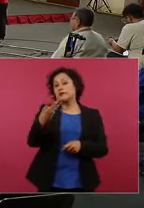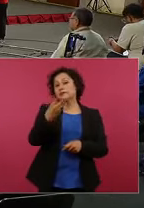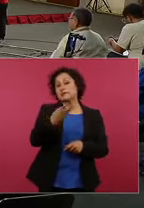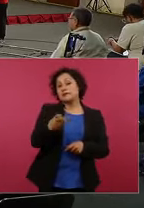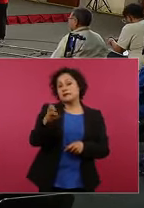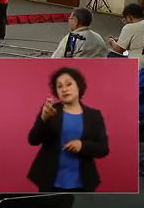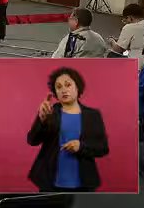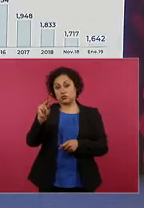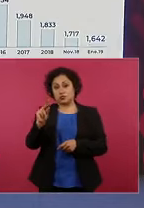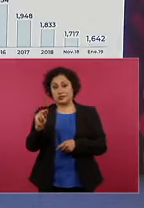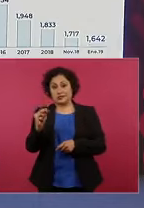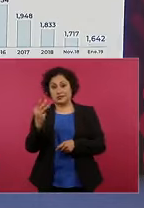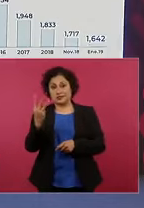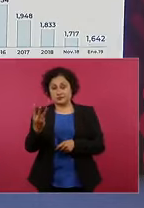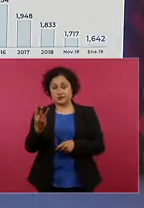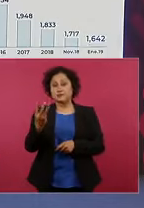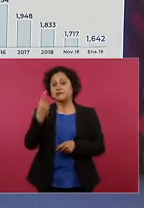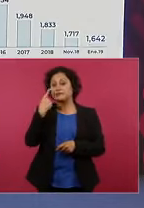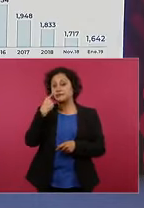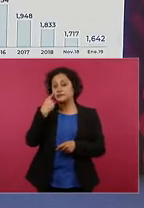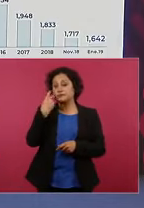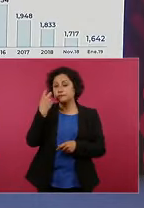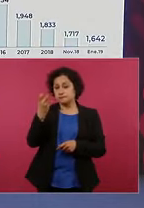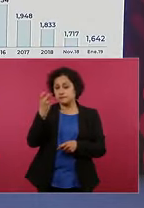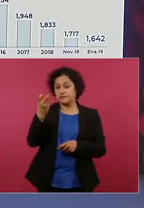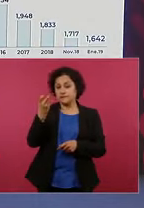383. Esto se logró